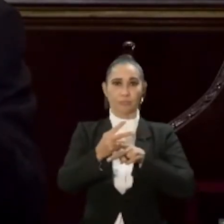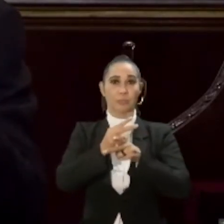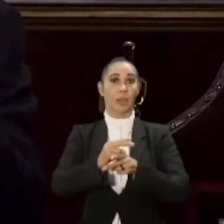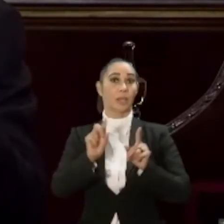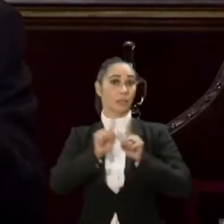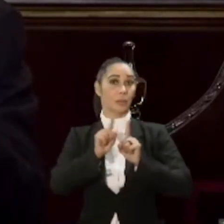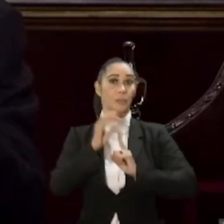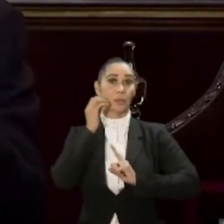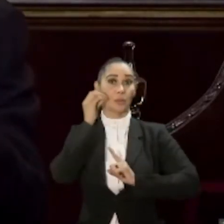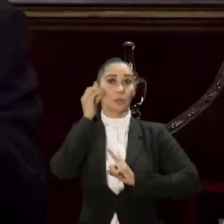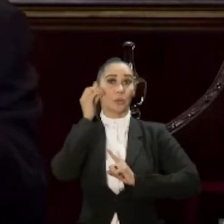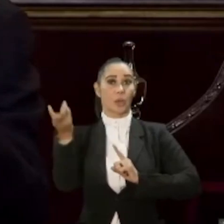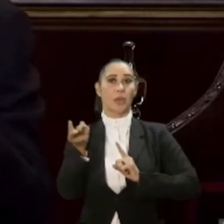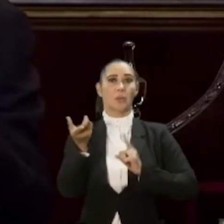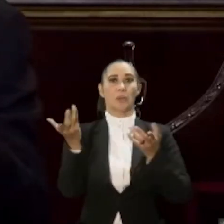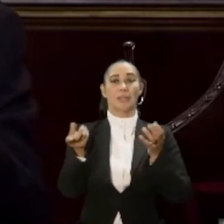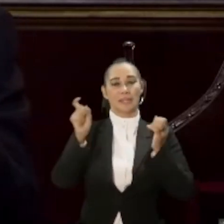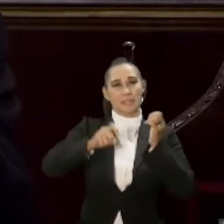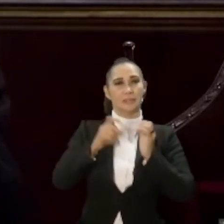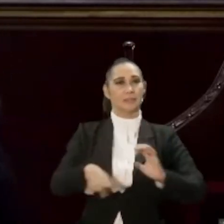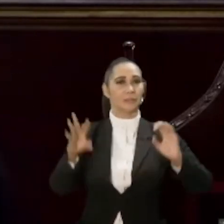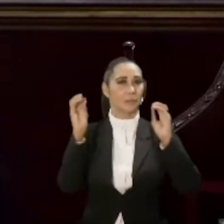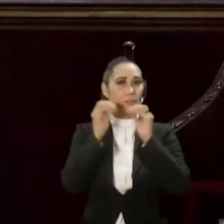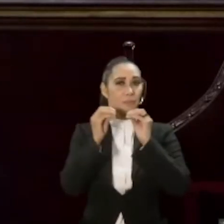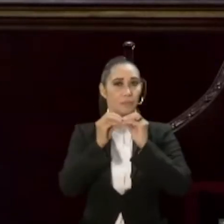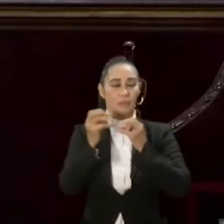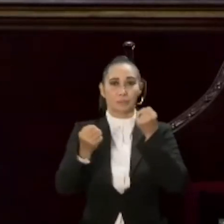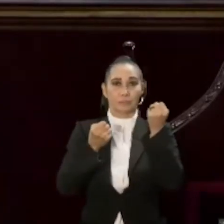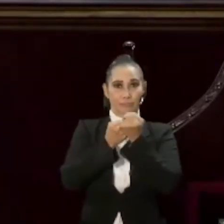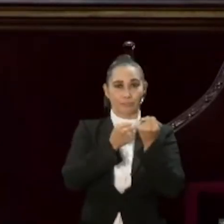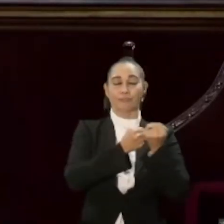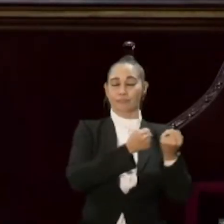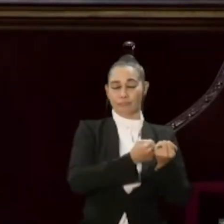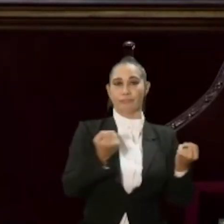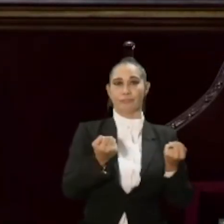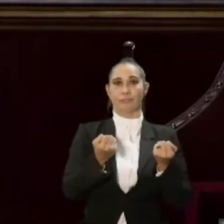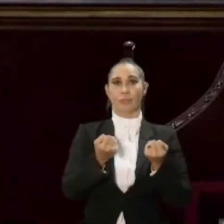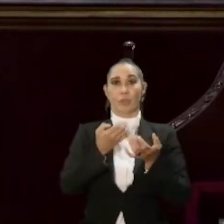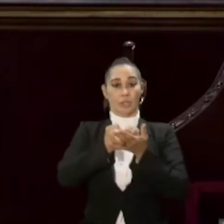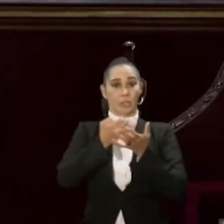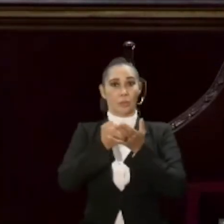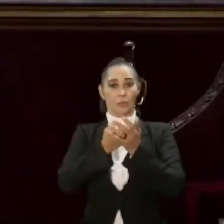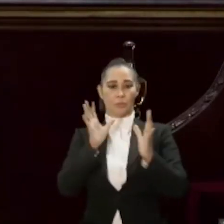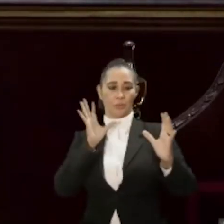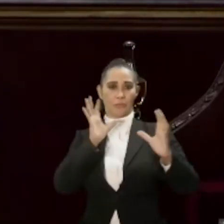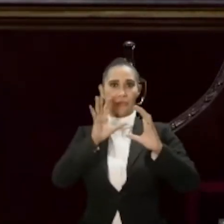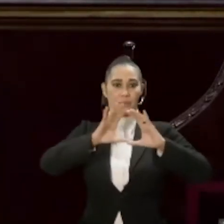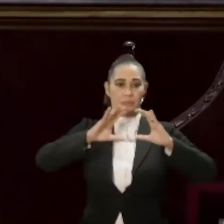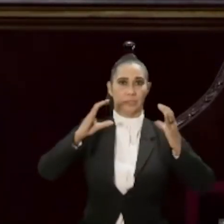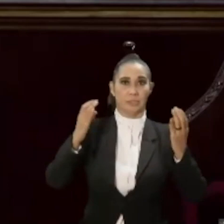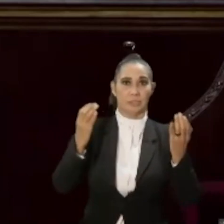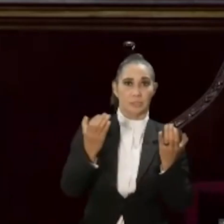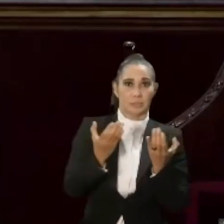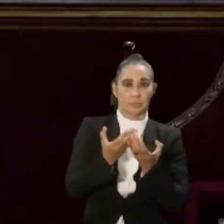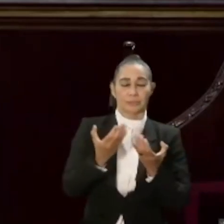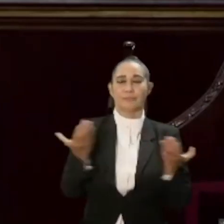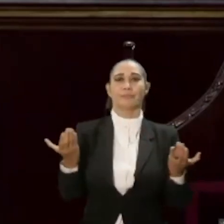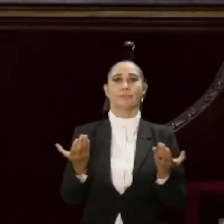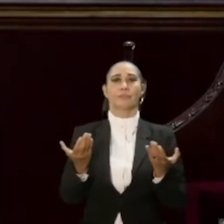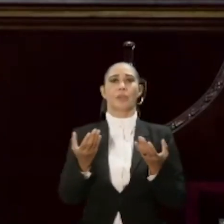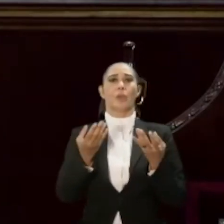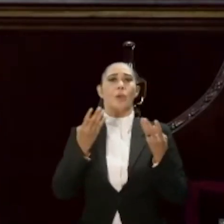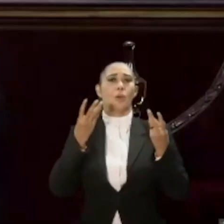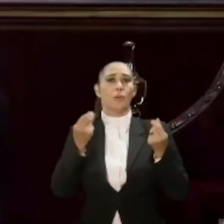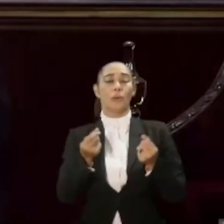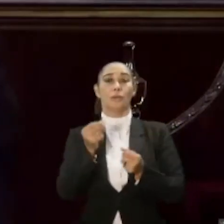más vulnerables ante la coyuntura inflacionaria que azota la economía mundial. A estos fines, se destinaron más